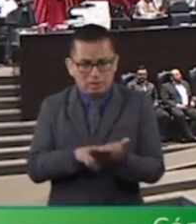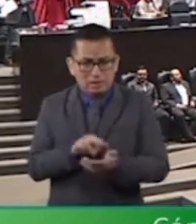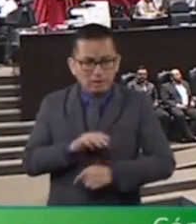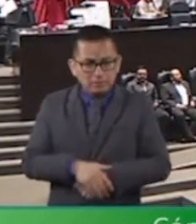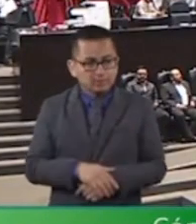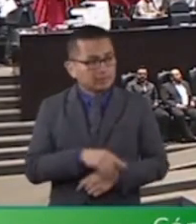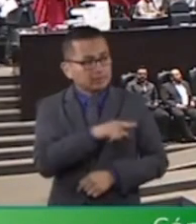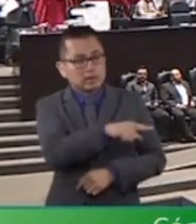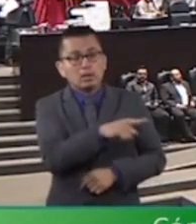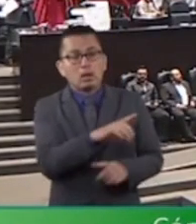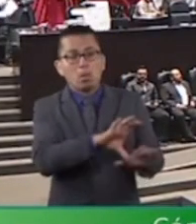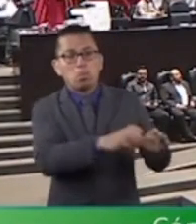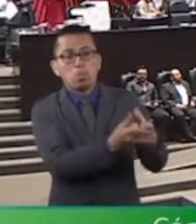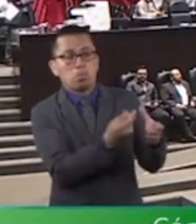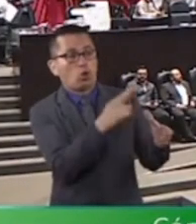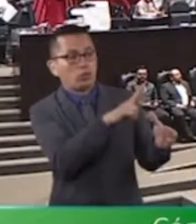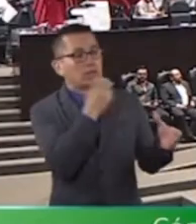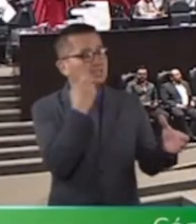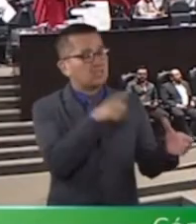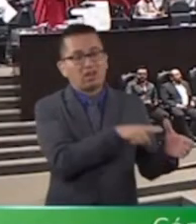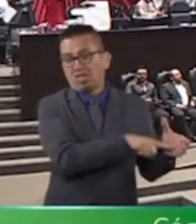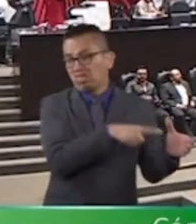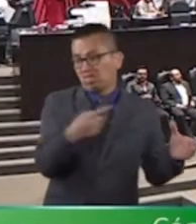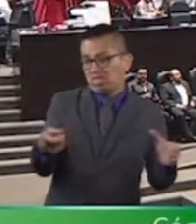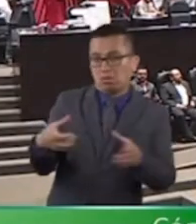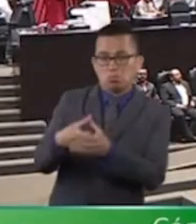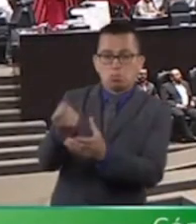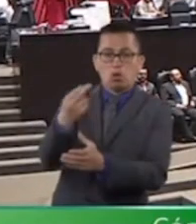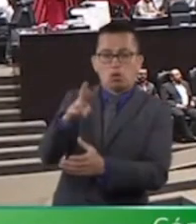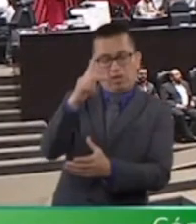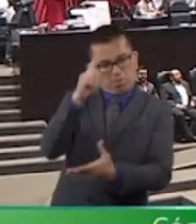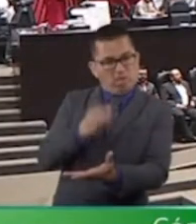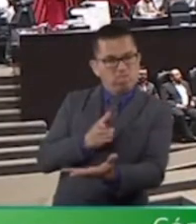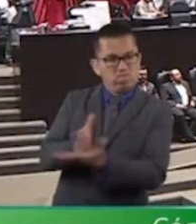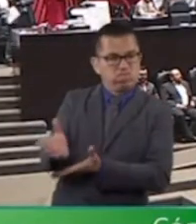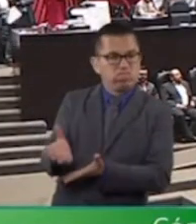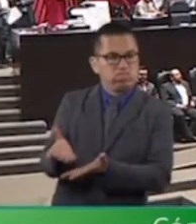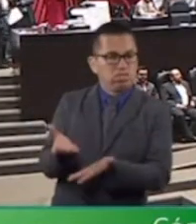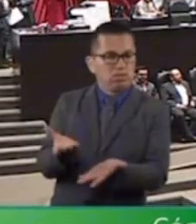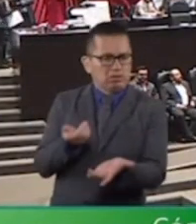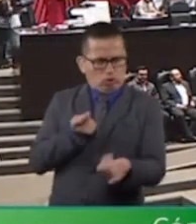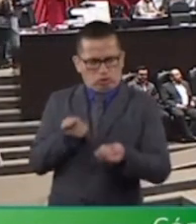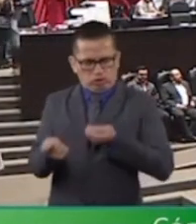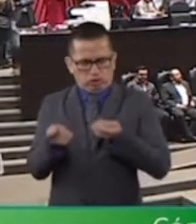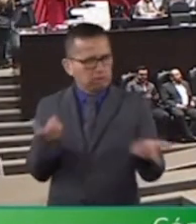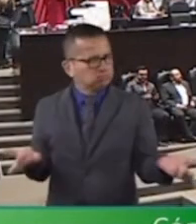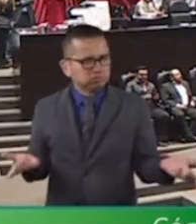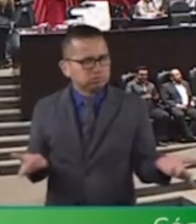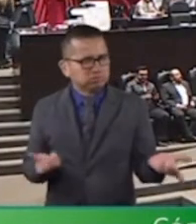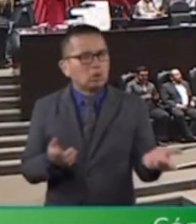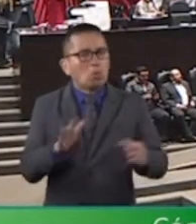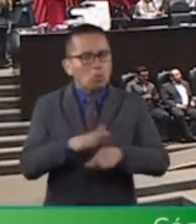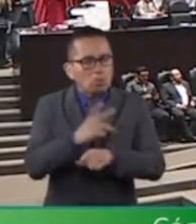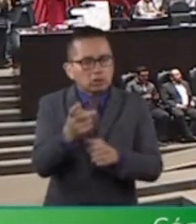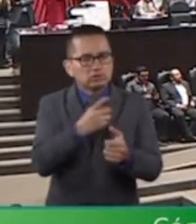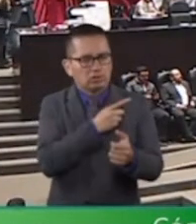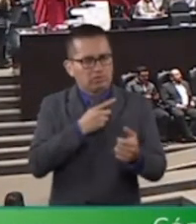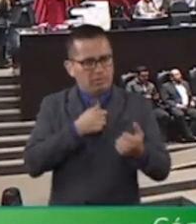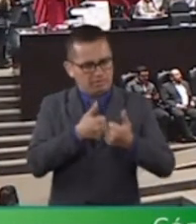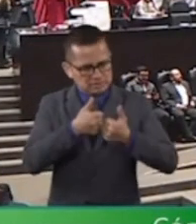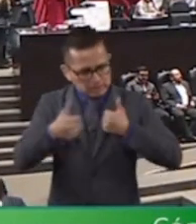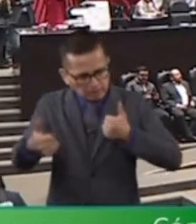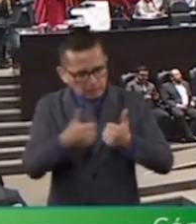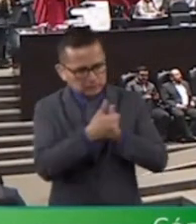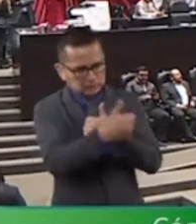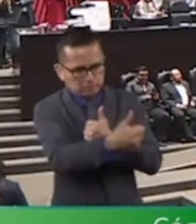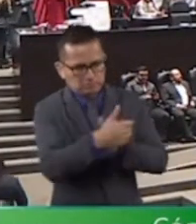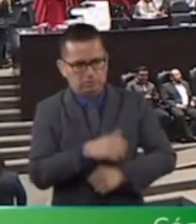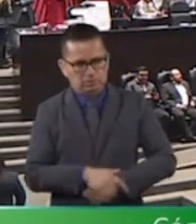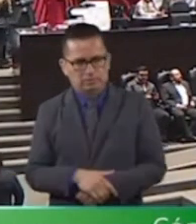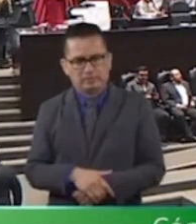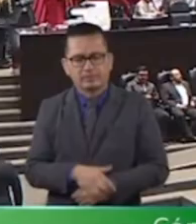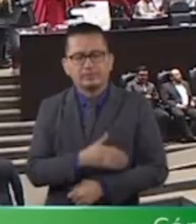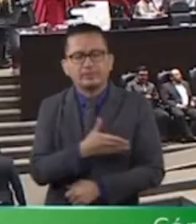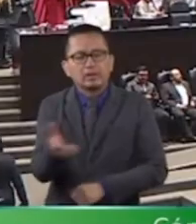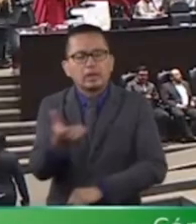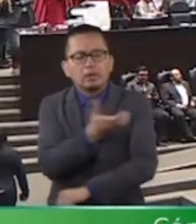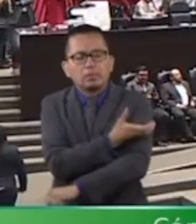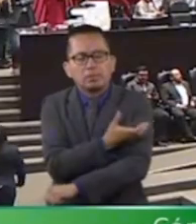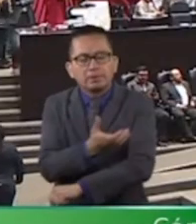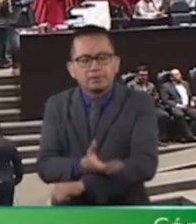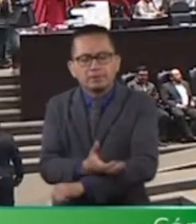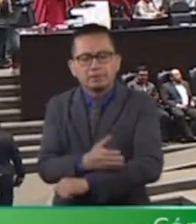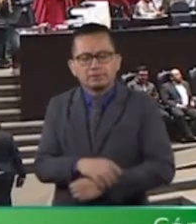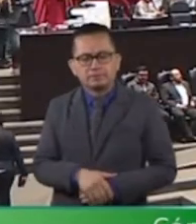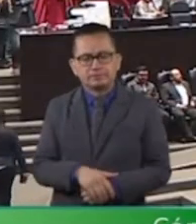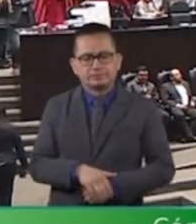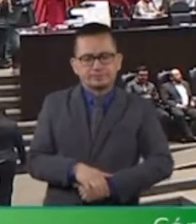otro poder y justo para eso es la división de poderes, para que no pueda suceder. Compañeros y compañeros, en los últimos días